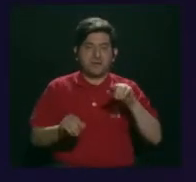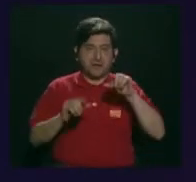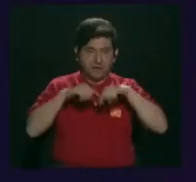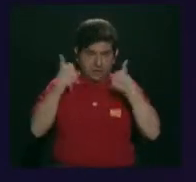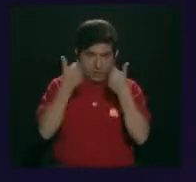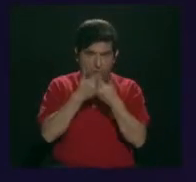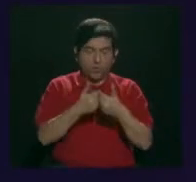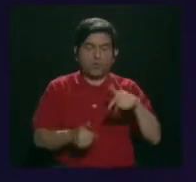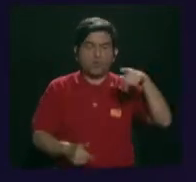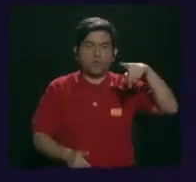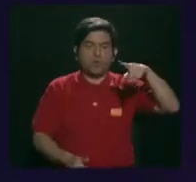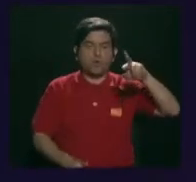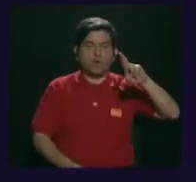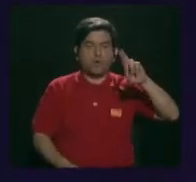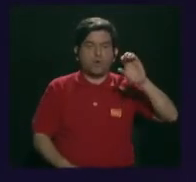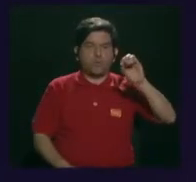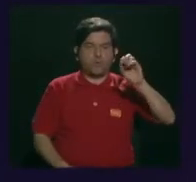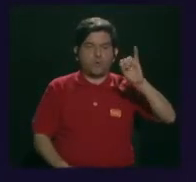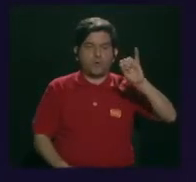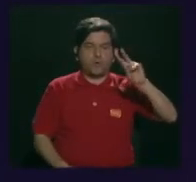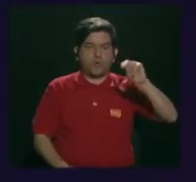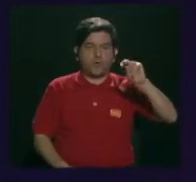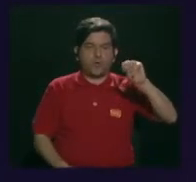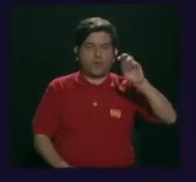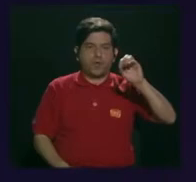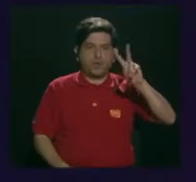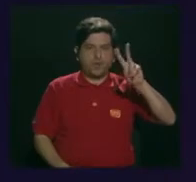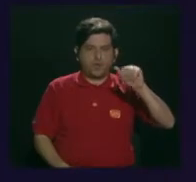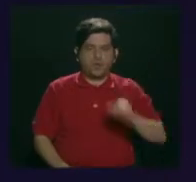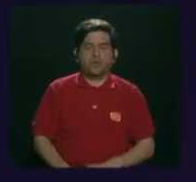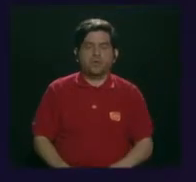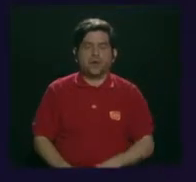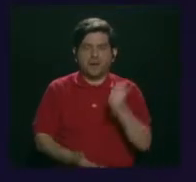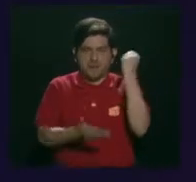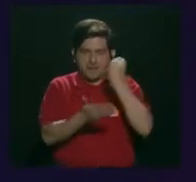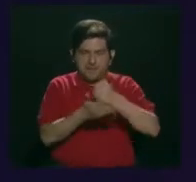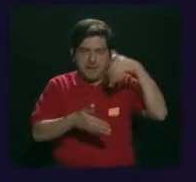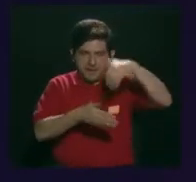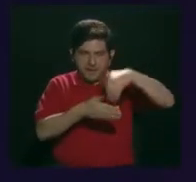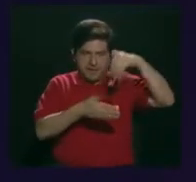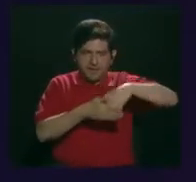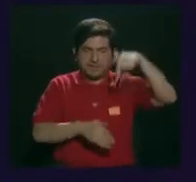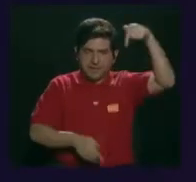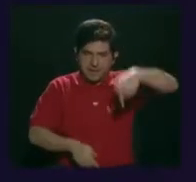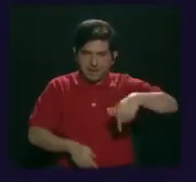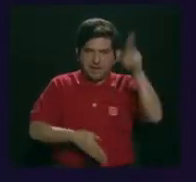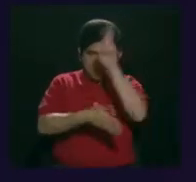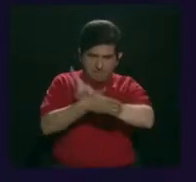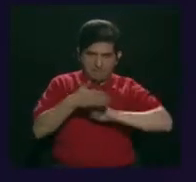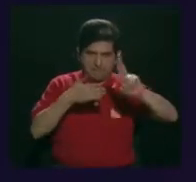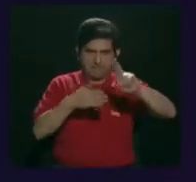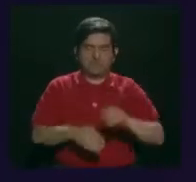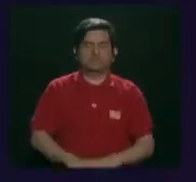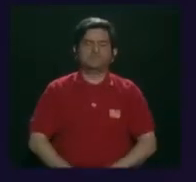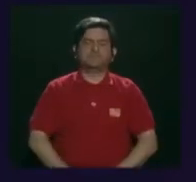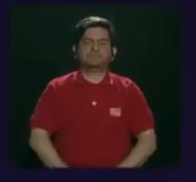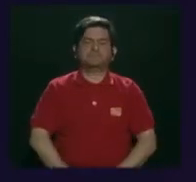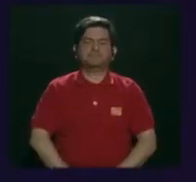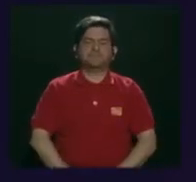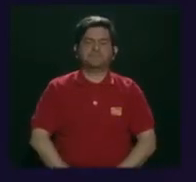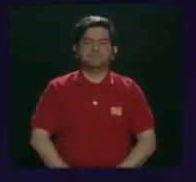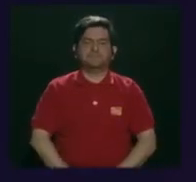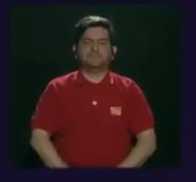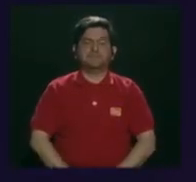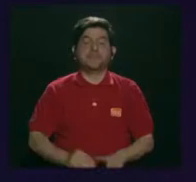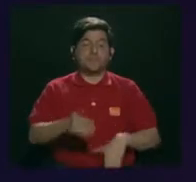logró que la marca se registrara a nombre de la universidad y entonces ya eso estaba como dentro de la UCR.